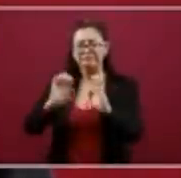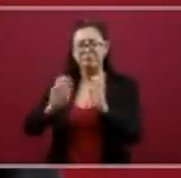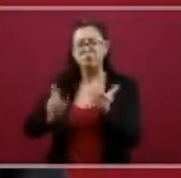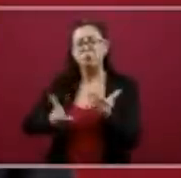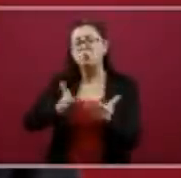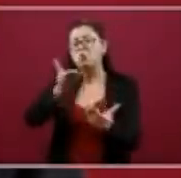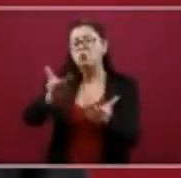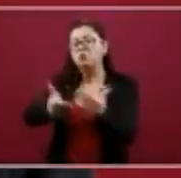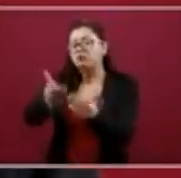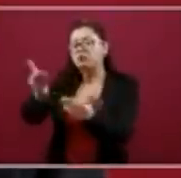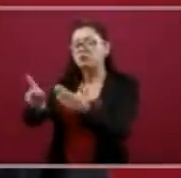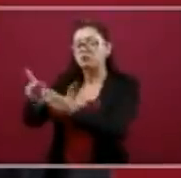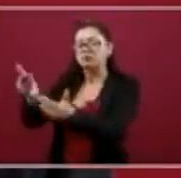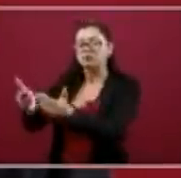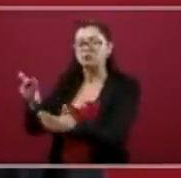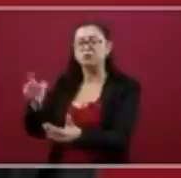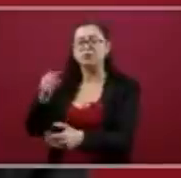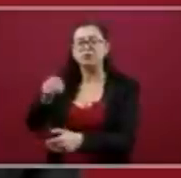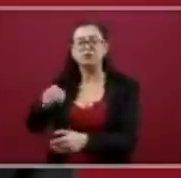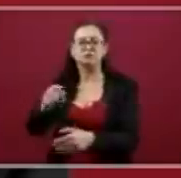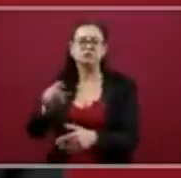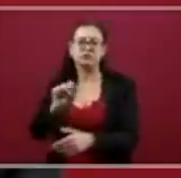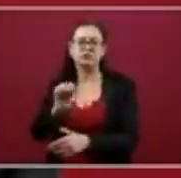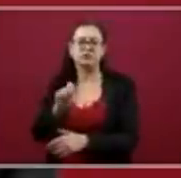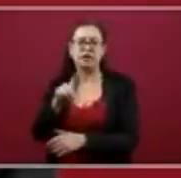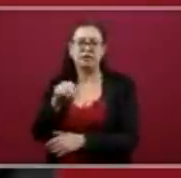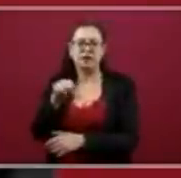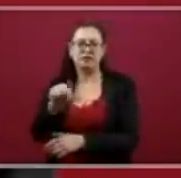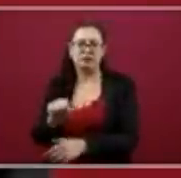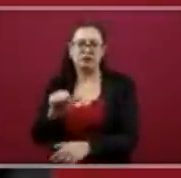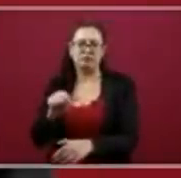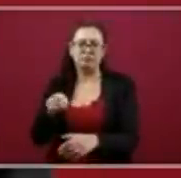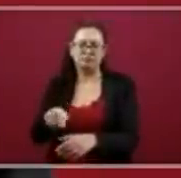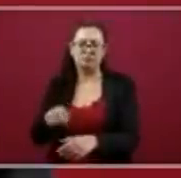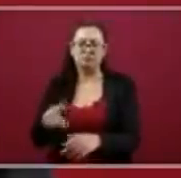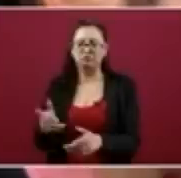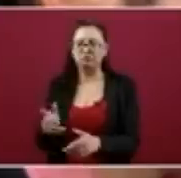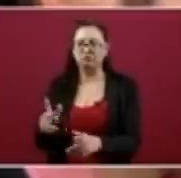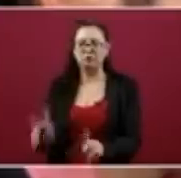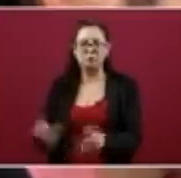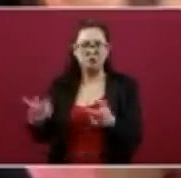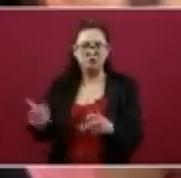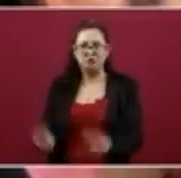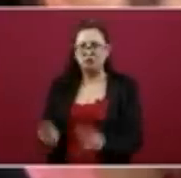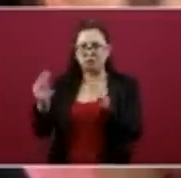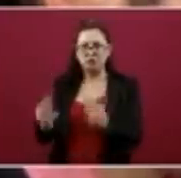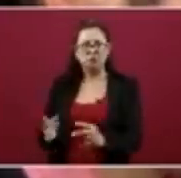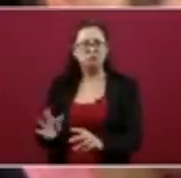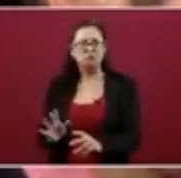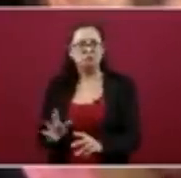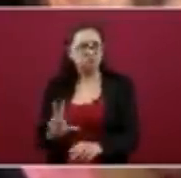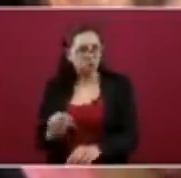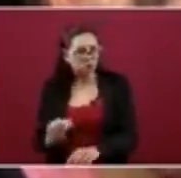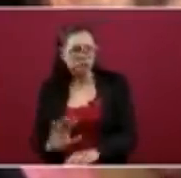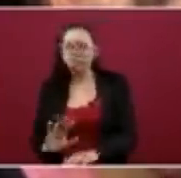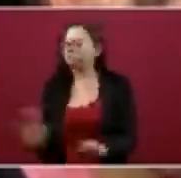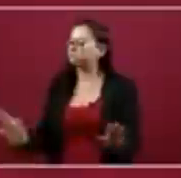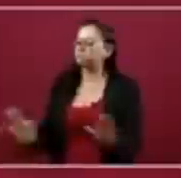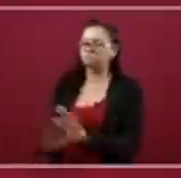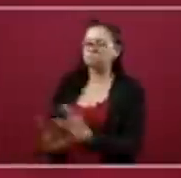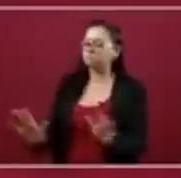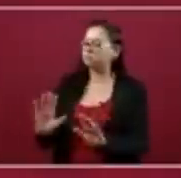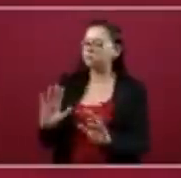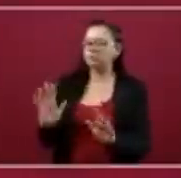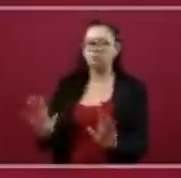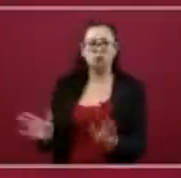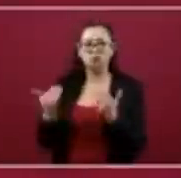para la Secretaría de la Defensa. No va a ser para venta como era el proyecto. Ya no se va a vender, no va a